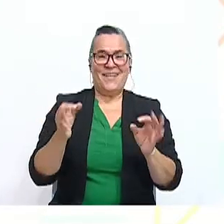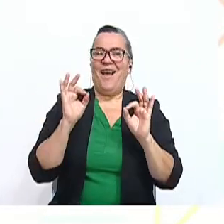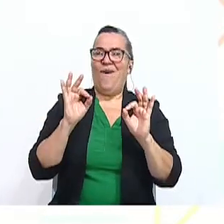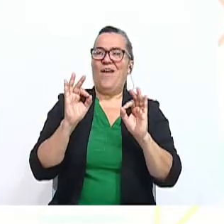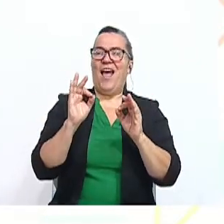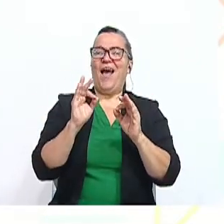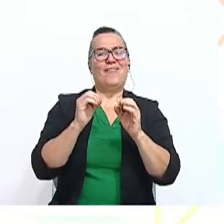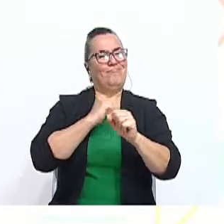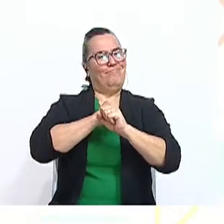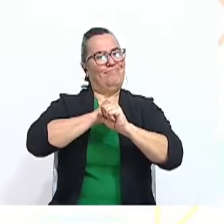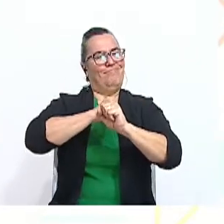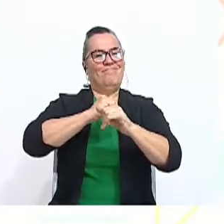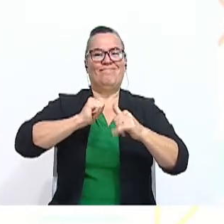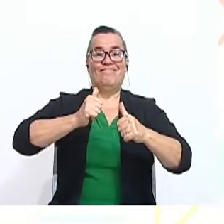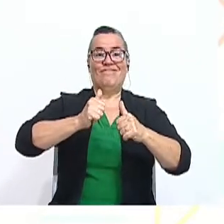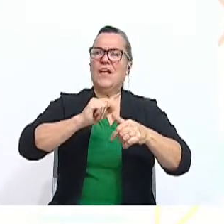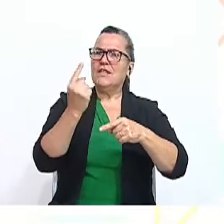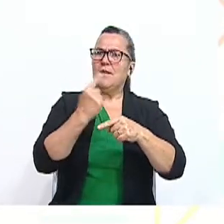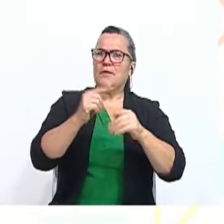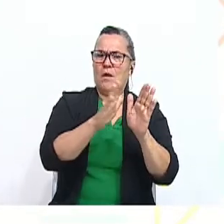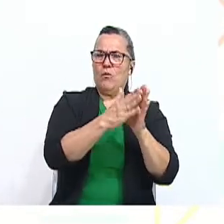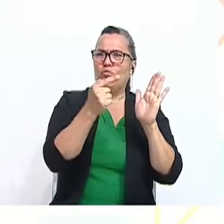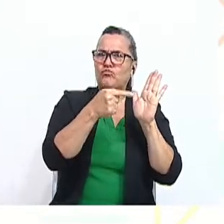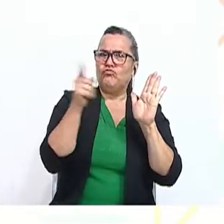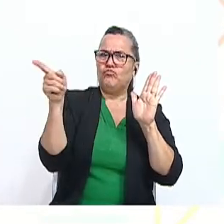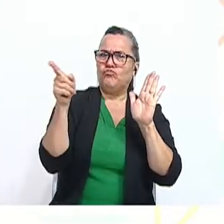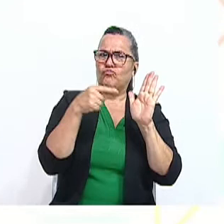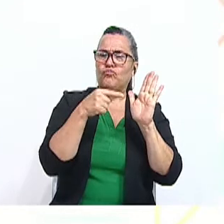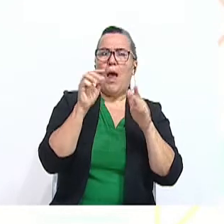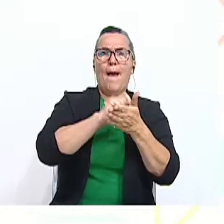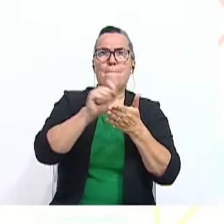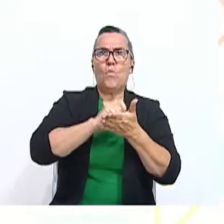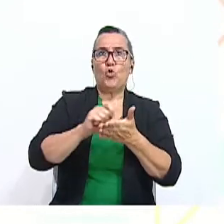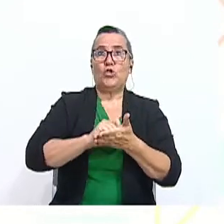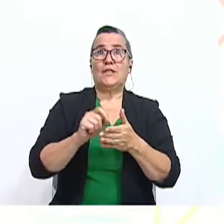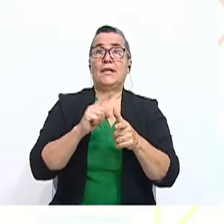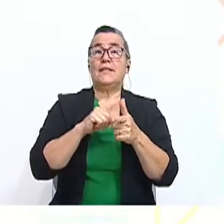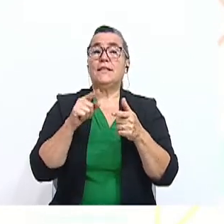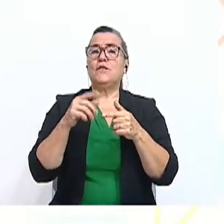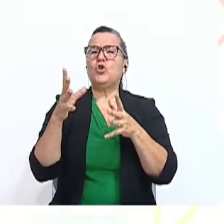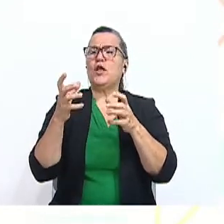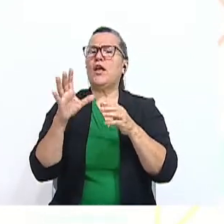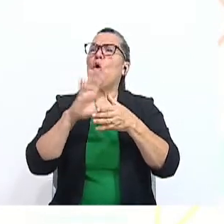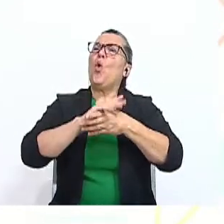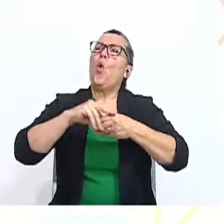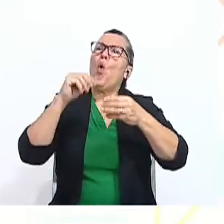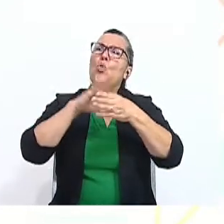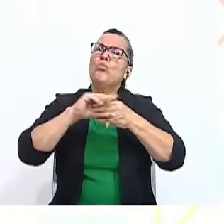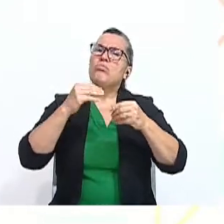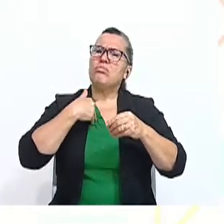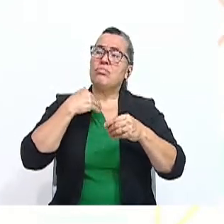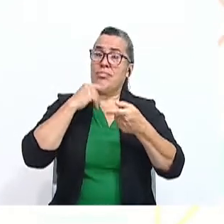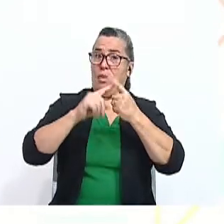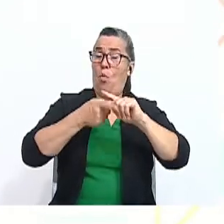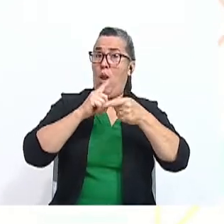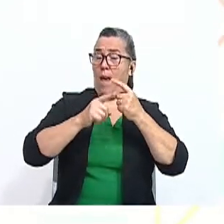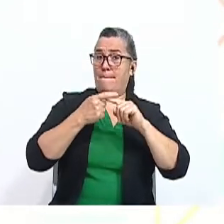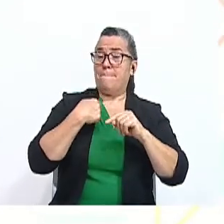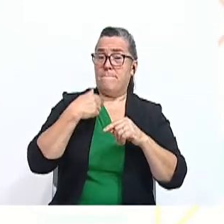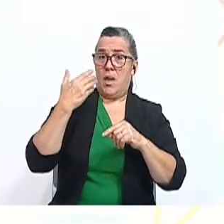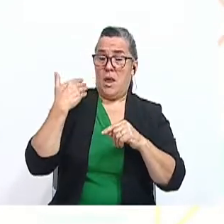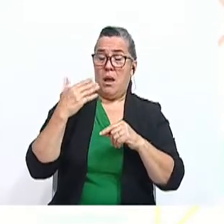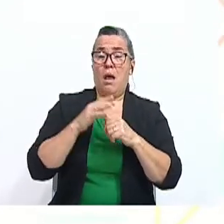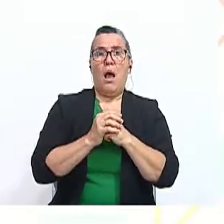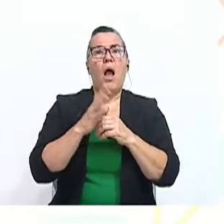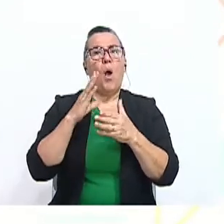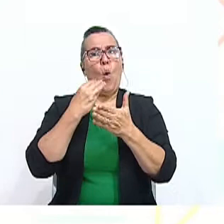manos a la obra, tengan a mano siempre el cuaderno para hacer sus apuntes. Les quiero contar que tengo una amiga que